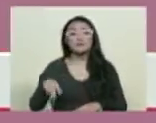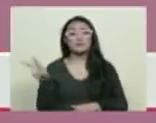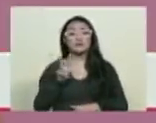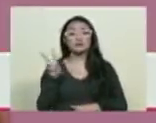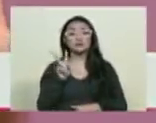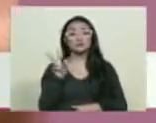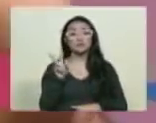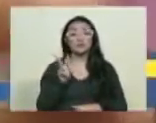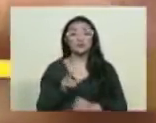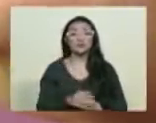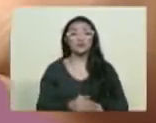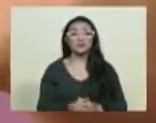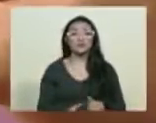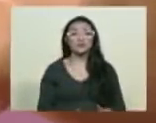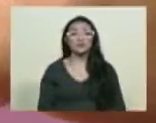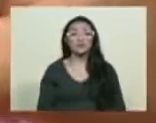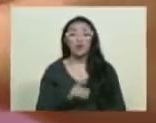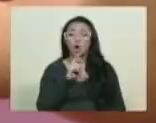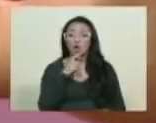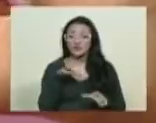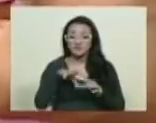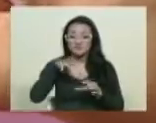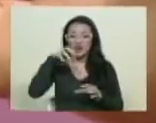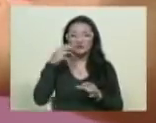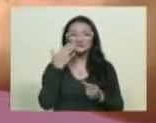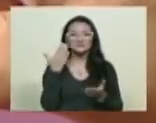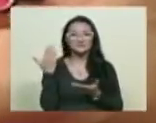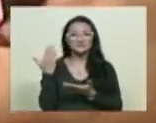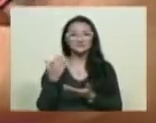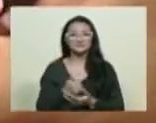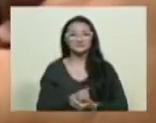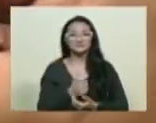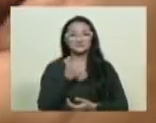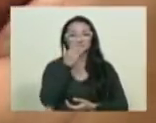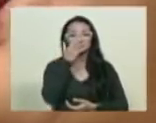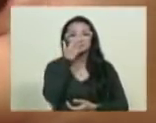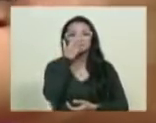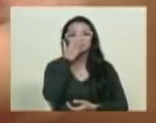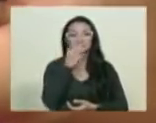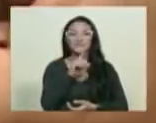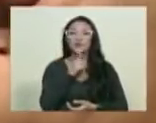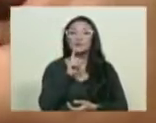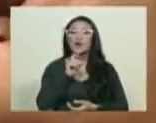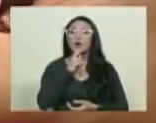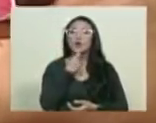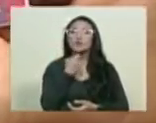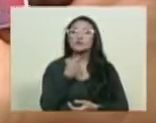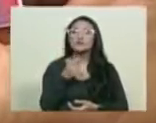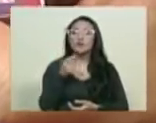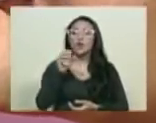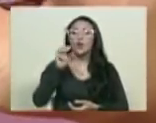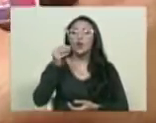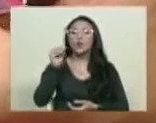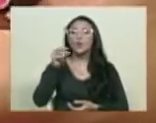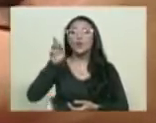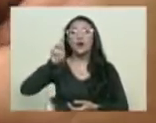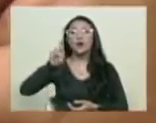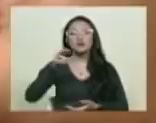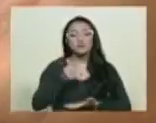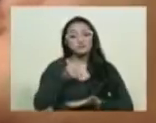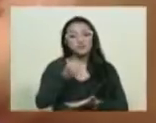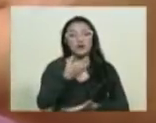través de que el código qr y el código qr fíjense ustedes bueno navideño